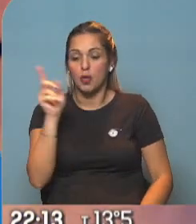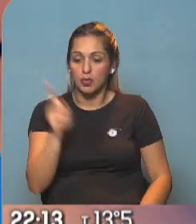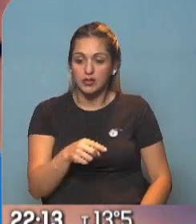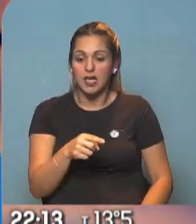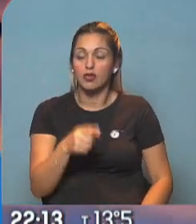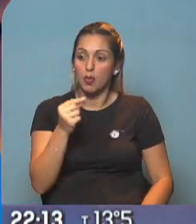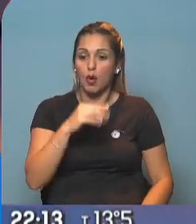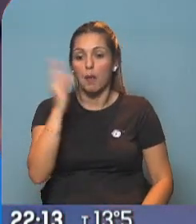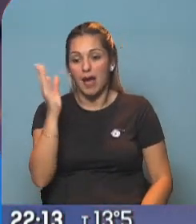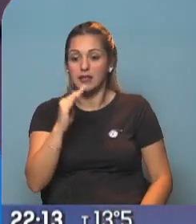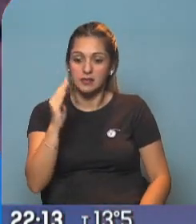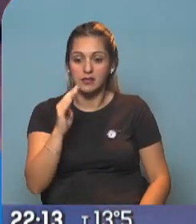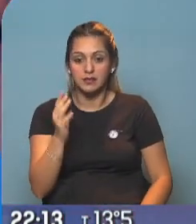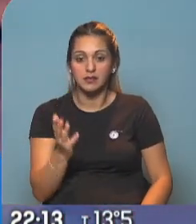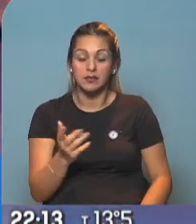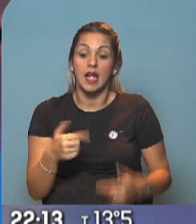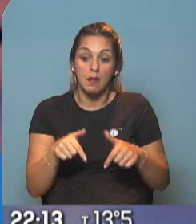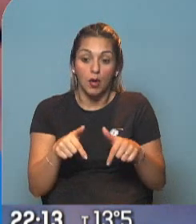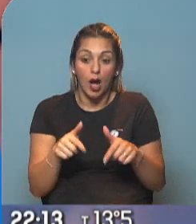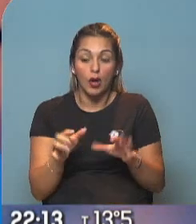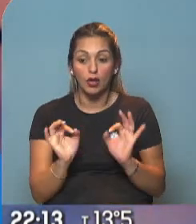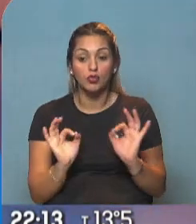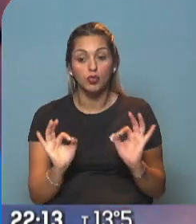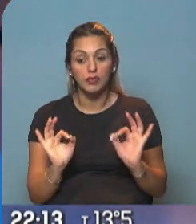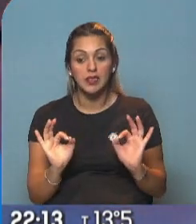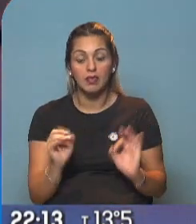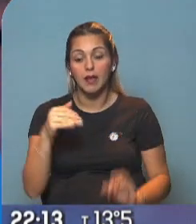25%, un poco más, un poco menos. Por ahora alcanza. Que por ahora le alcanza a